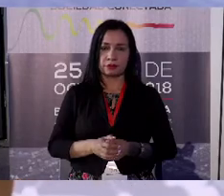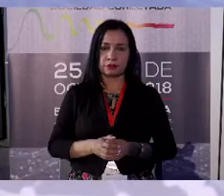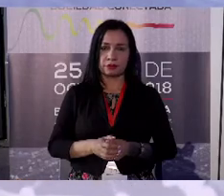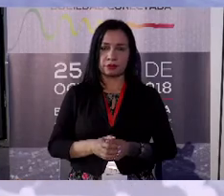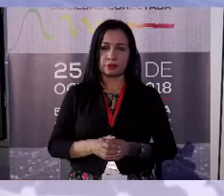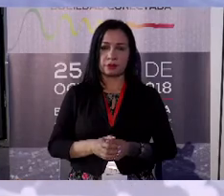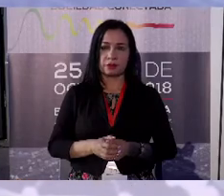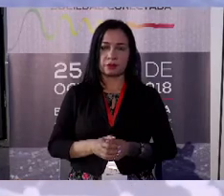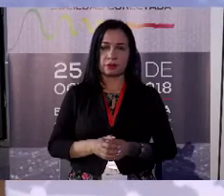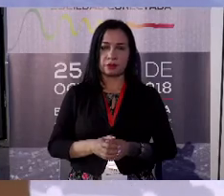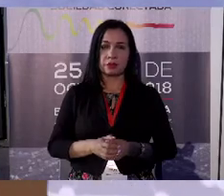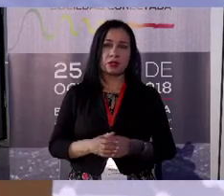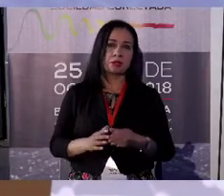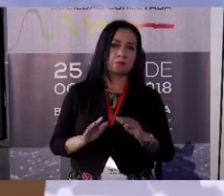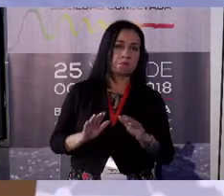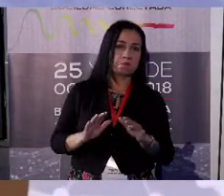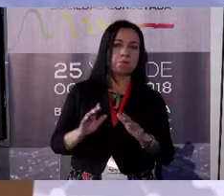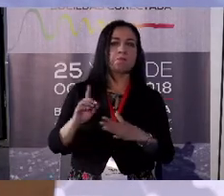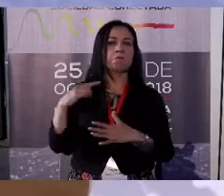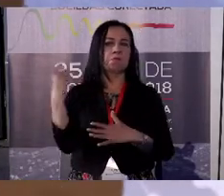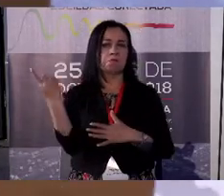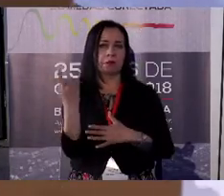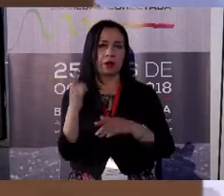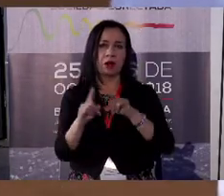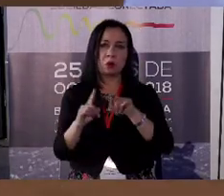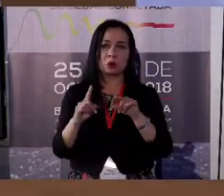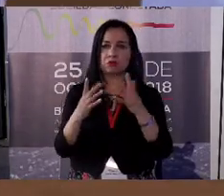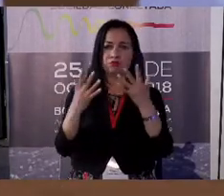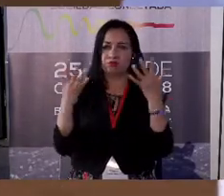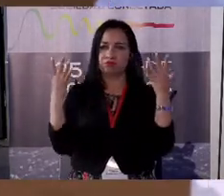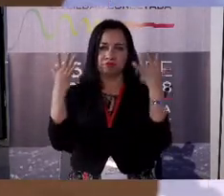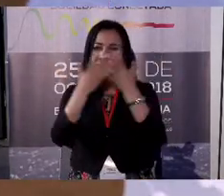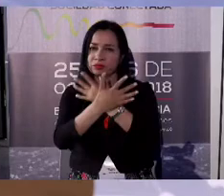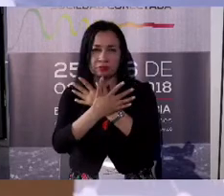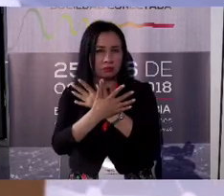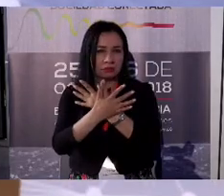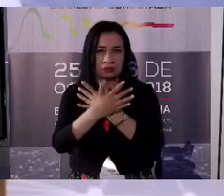Hay un malentendido generalizado y calidad.